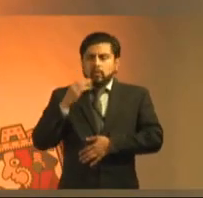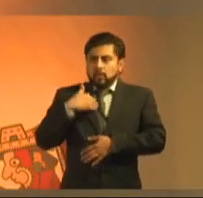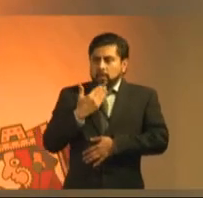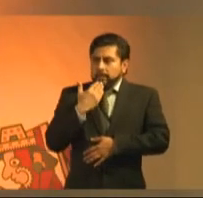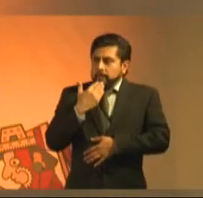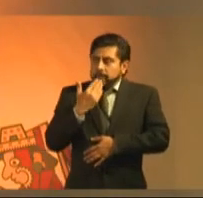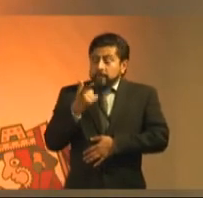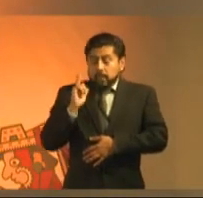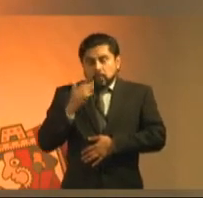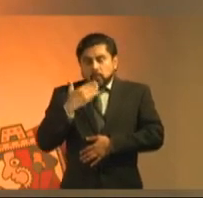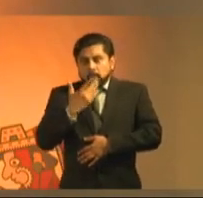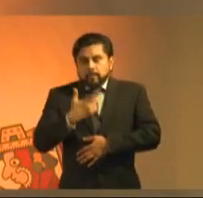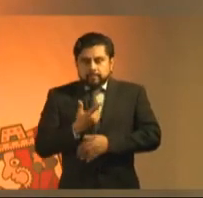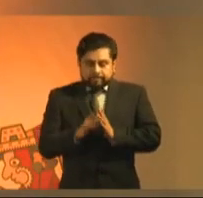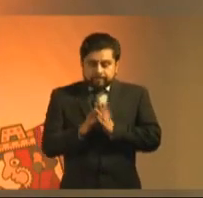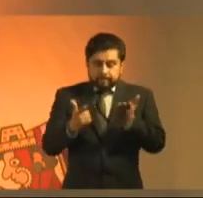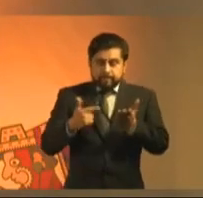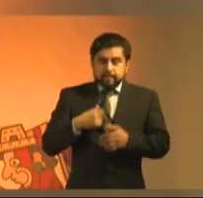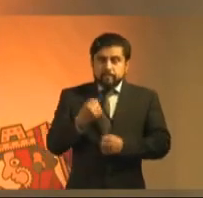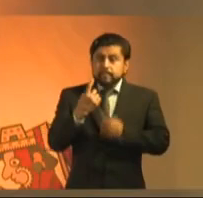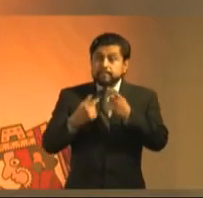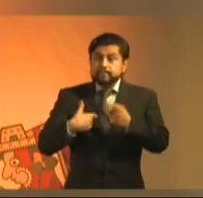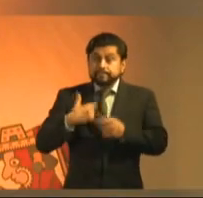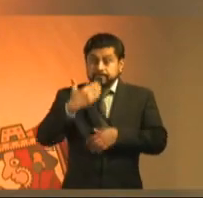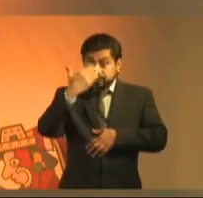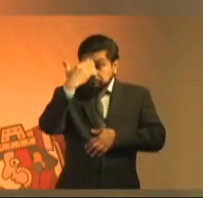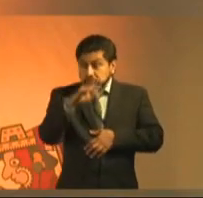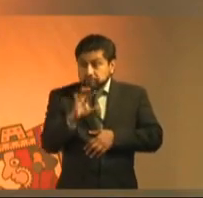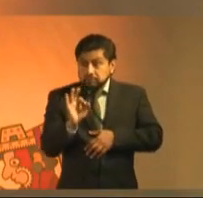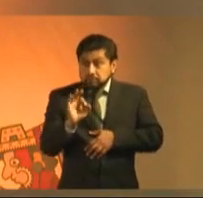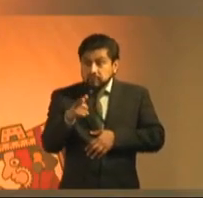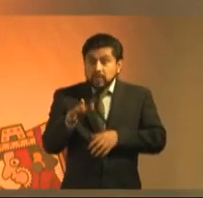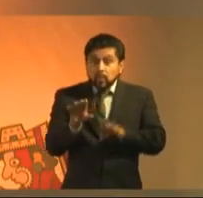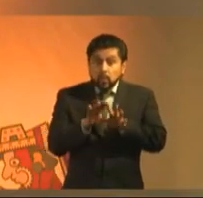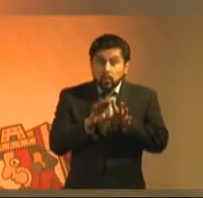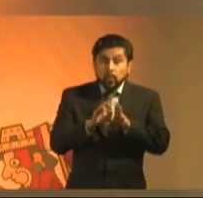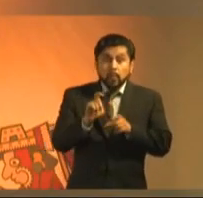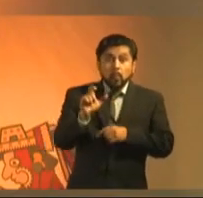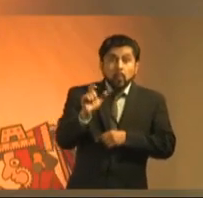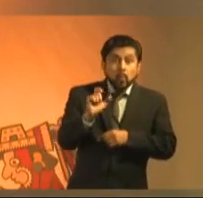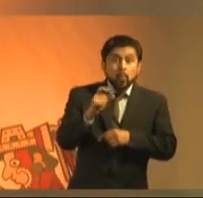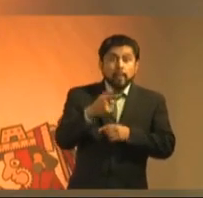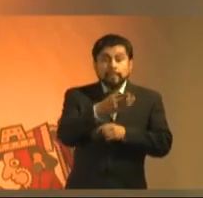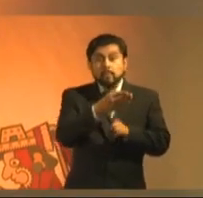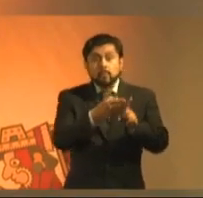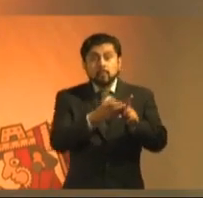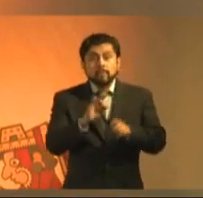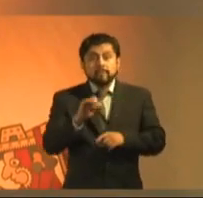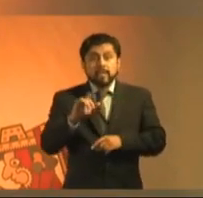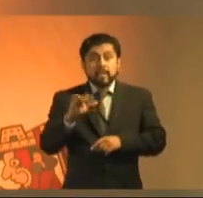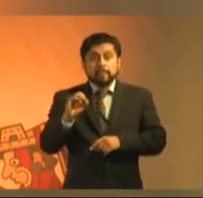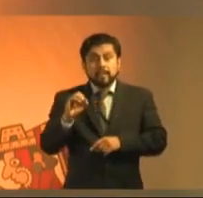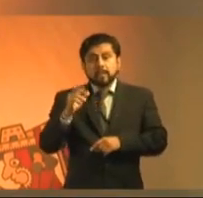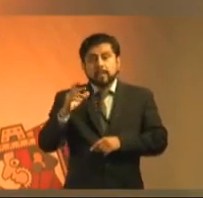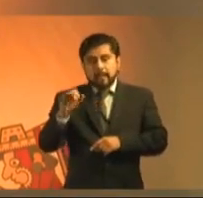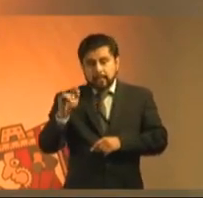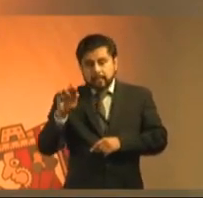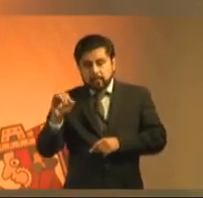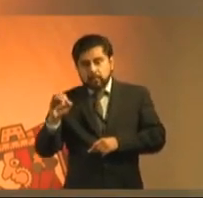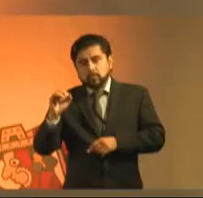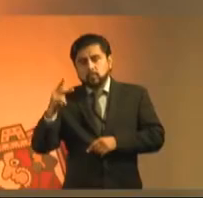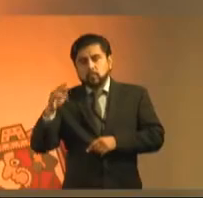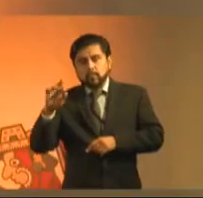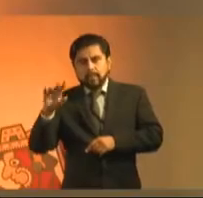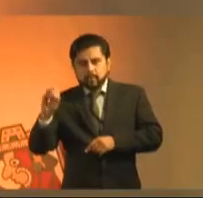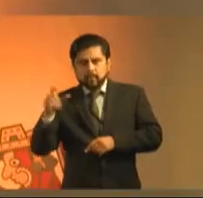sabe que se acerca el libro el cual fue la muerte y cómo y cuándo de felipe carrillo puerto sin embargo cuando van terminando